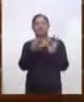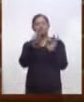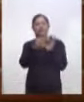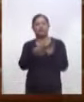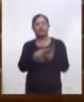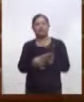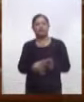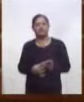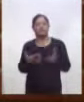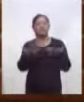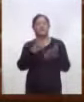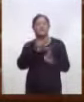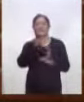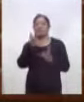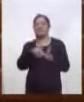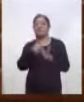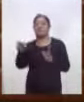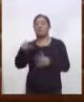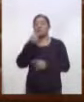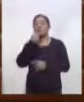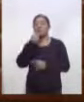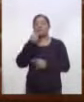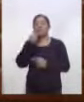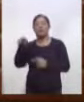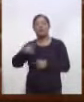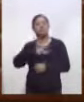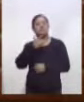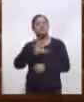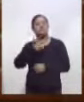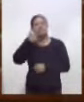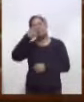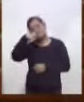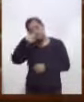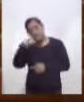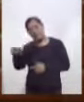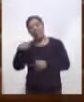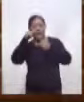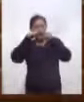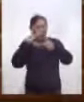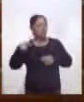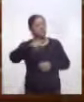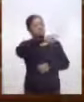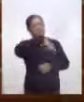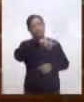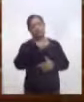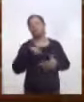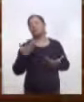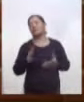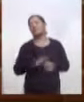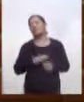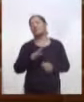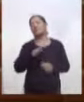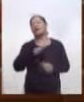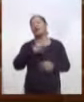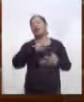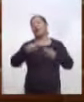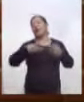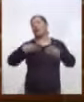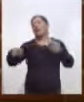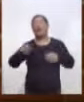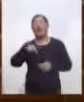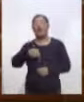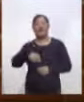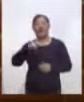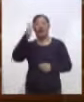que los niños no nos los manden si se sienten con gripa, que sean atendidos. Tenemos niños que de momento aquí en la escuela ya les duele la cabeza